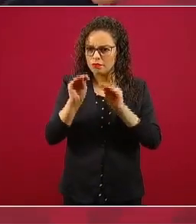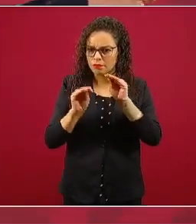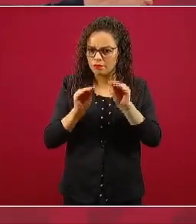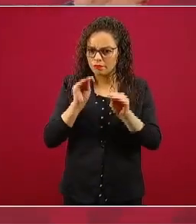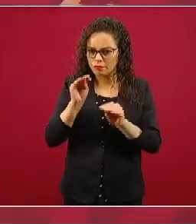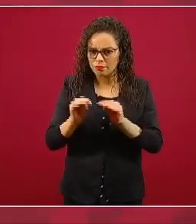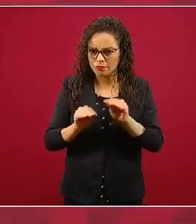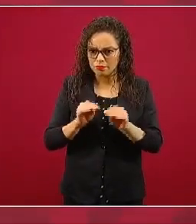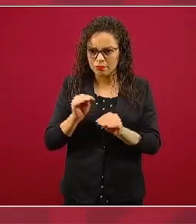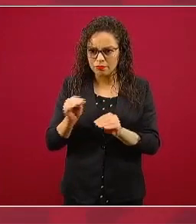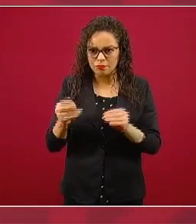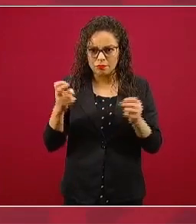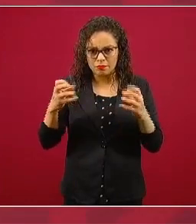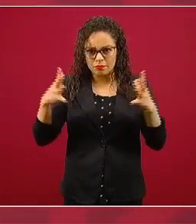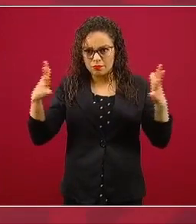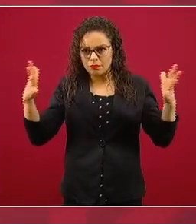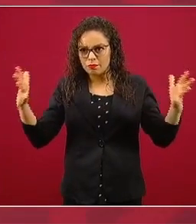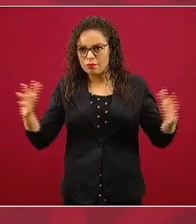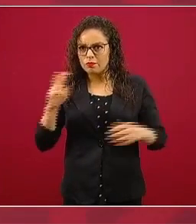el aparato.